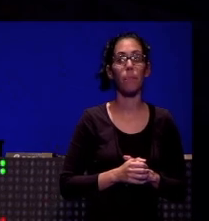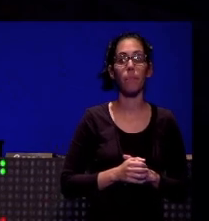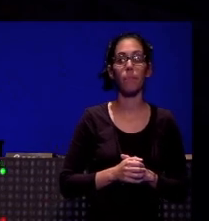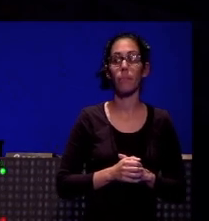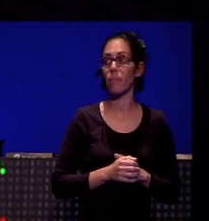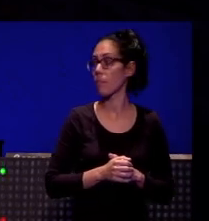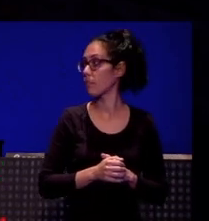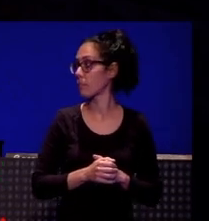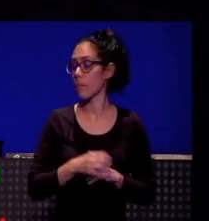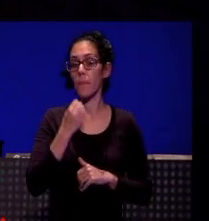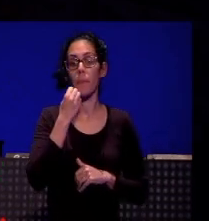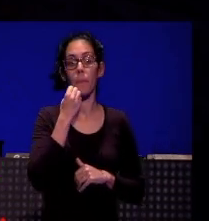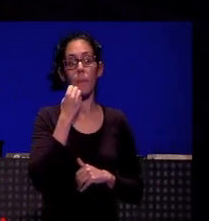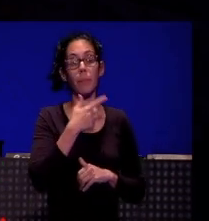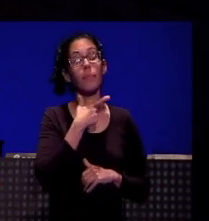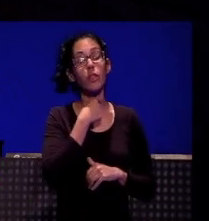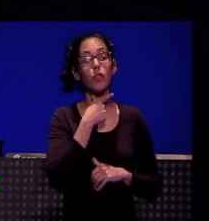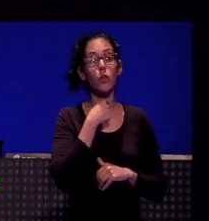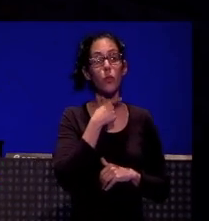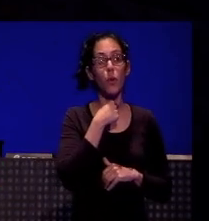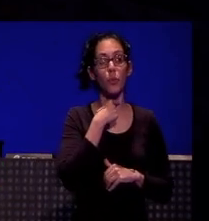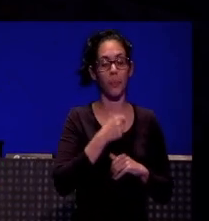y le gustaba el sentido del humor que